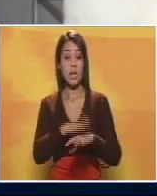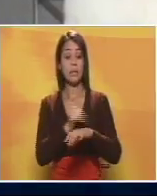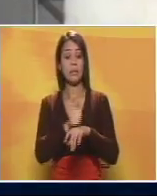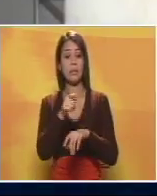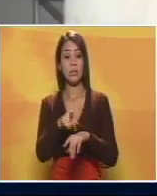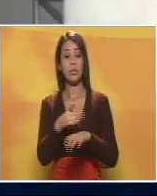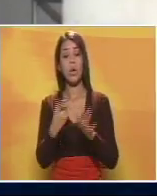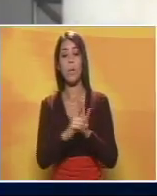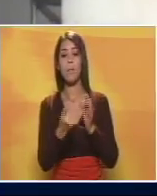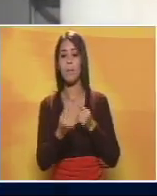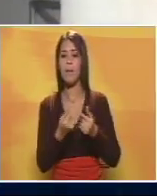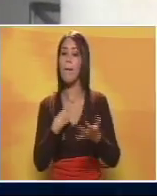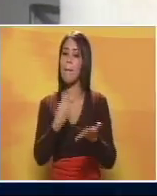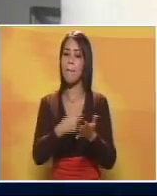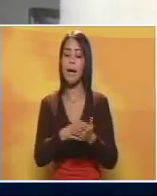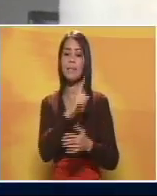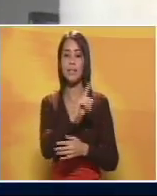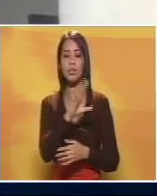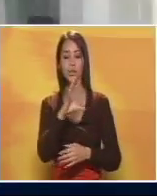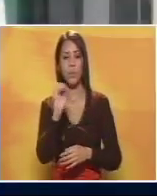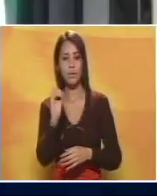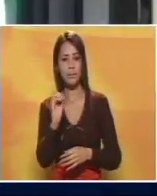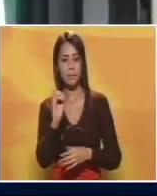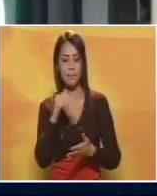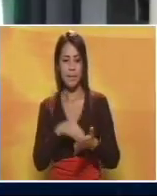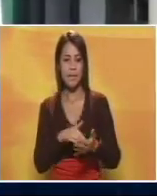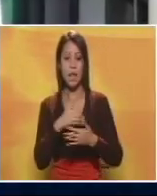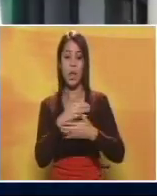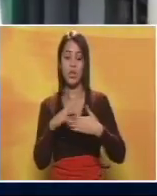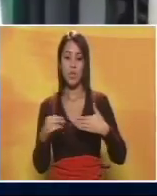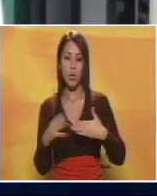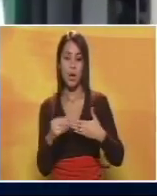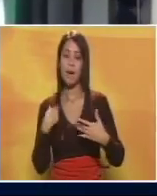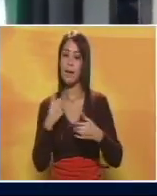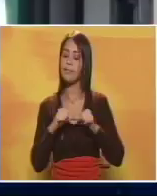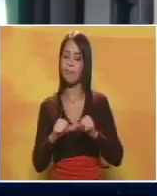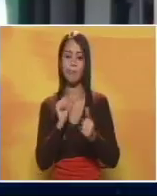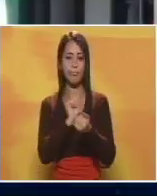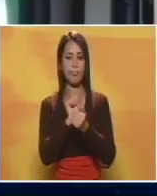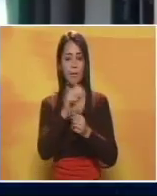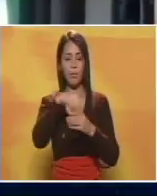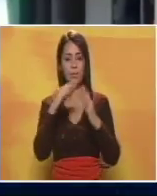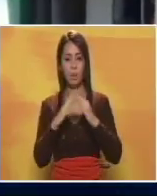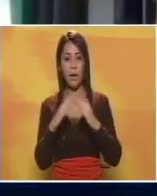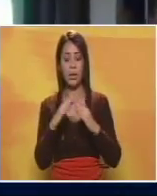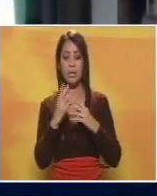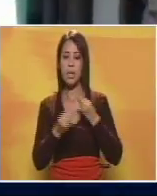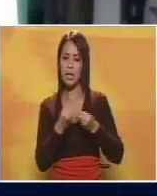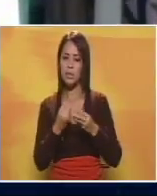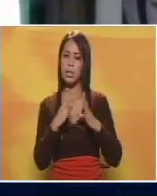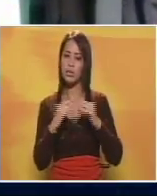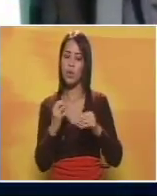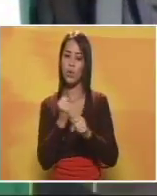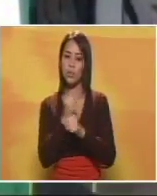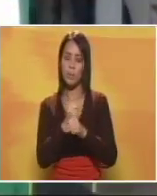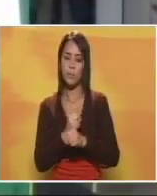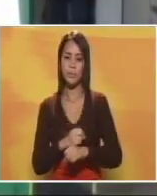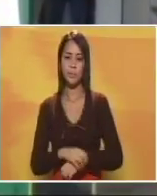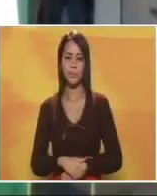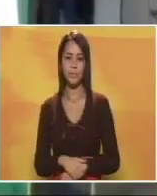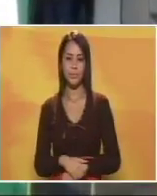contrabando de dinero, pagó una fianza de $150.000, continuará bajo arresto domiciliario y podrá cumplir con sus compromisos de